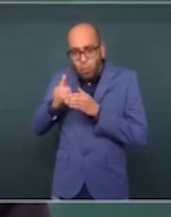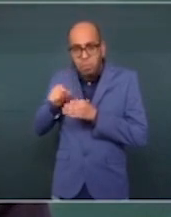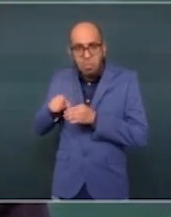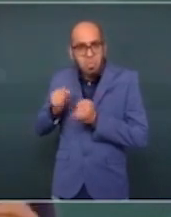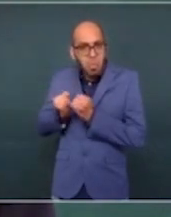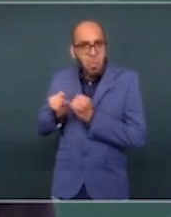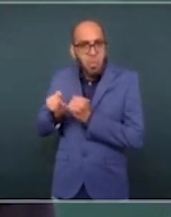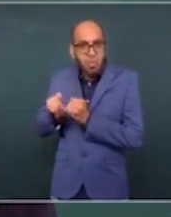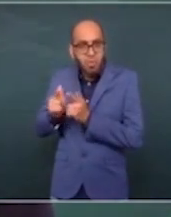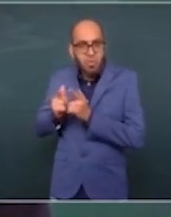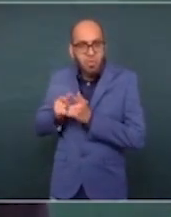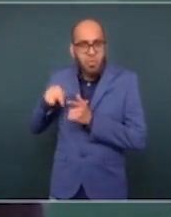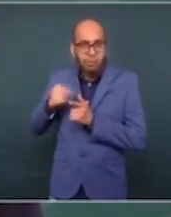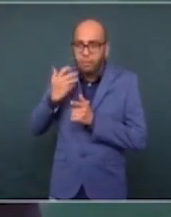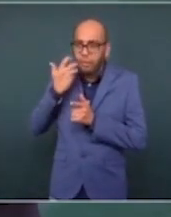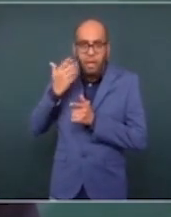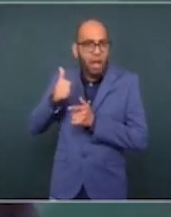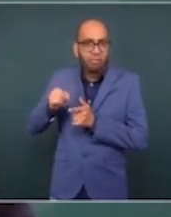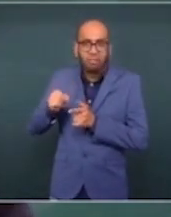Muy